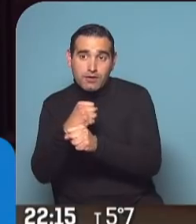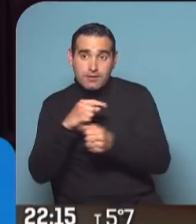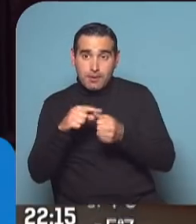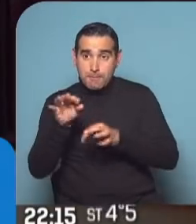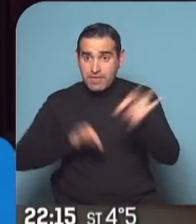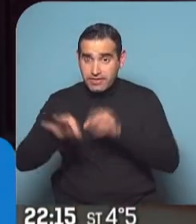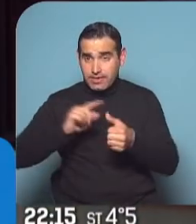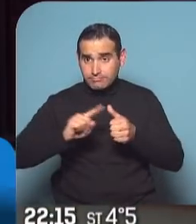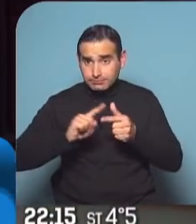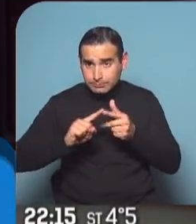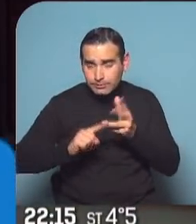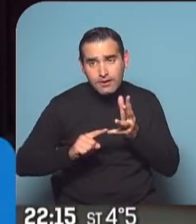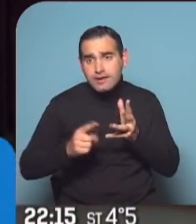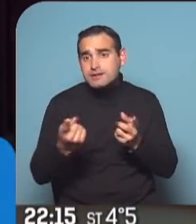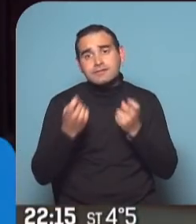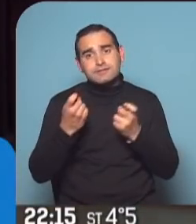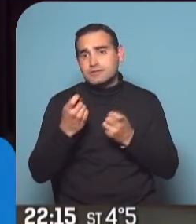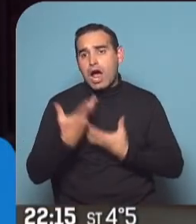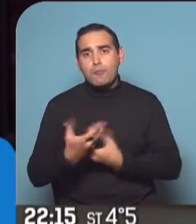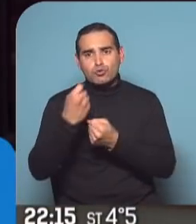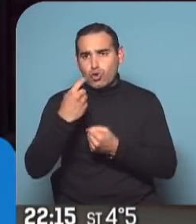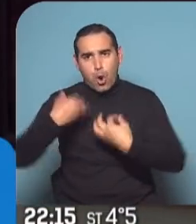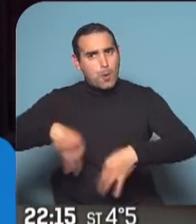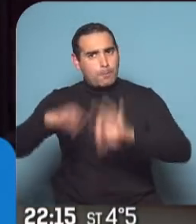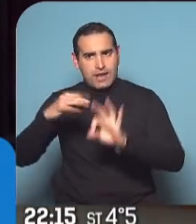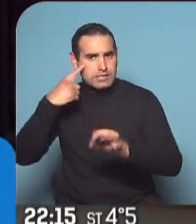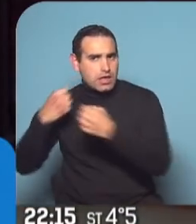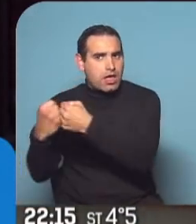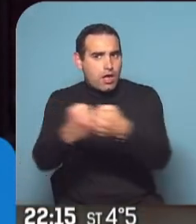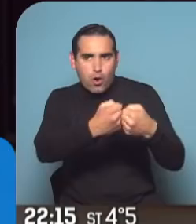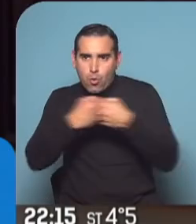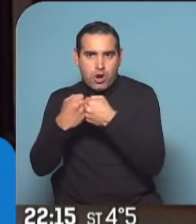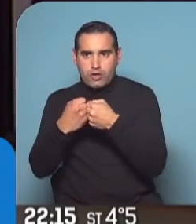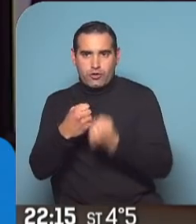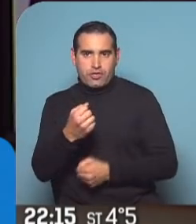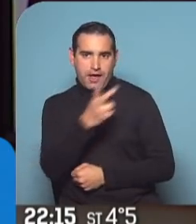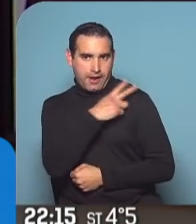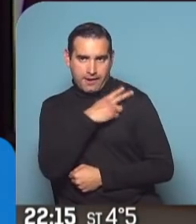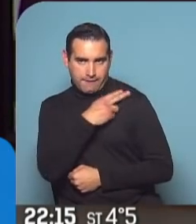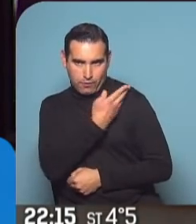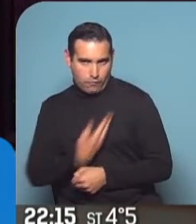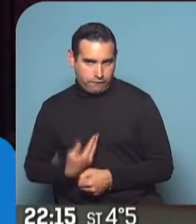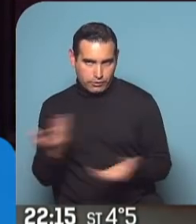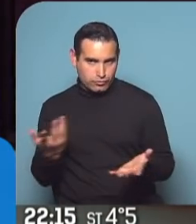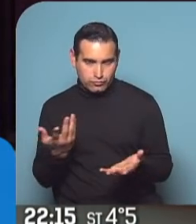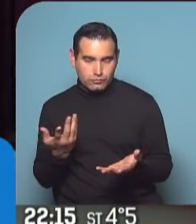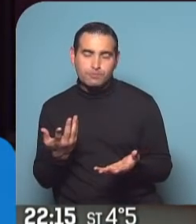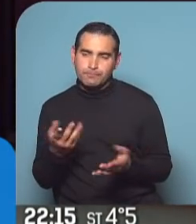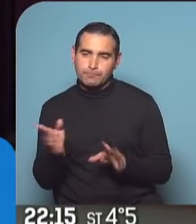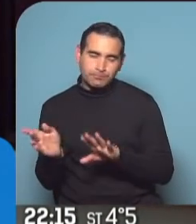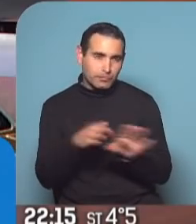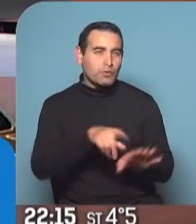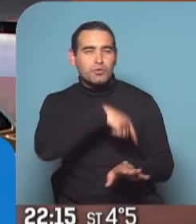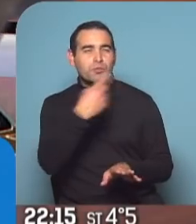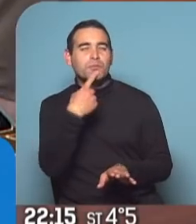con el apoyo unánime, ¿no? De los jefes de Estado, ¿no? o de los gobiernos, ¿no? Pasamos a las preguntas